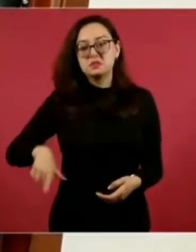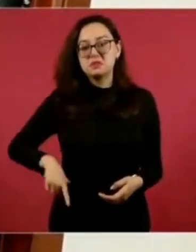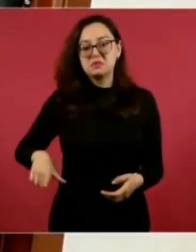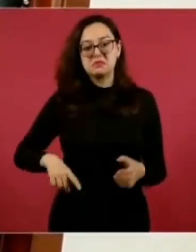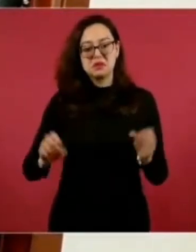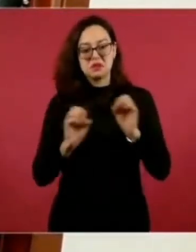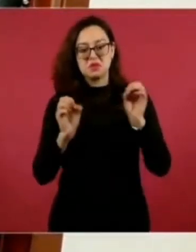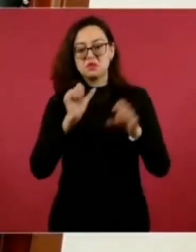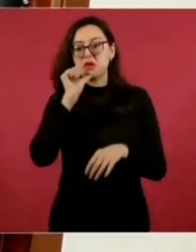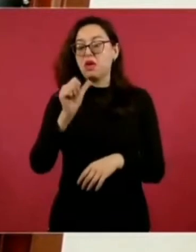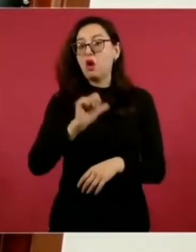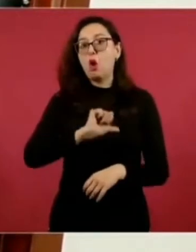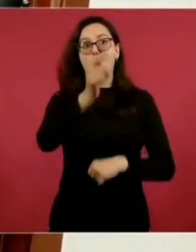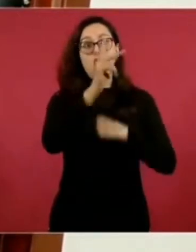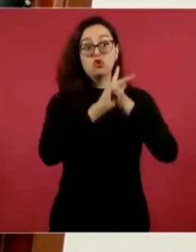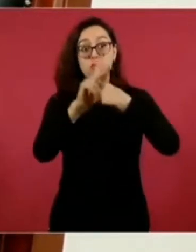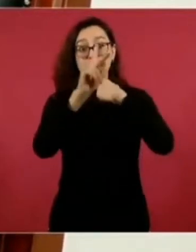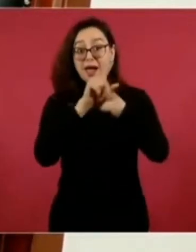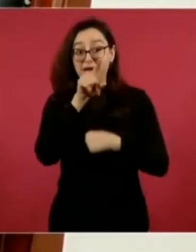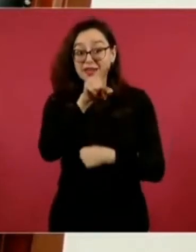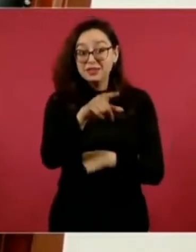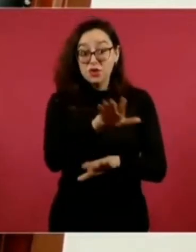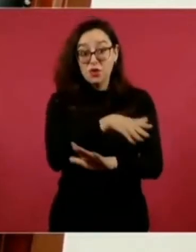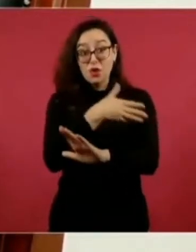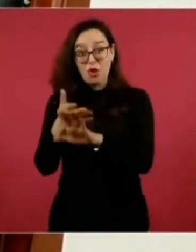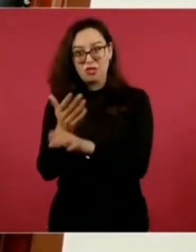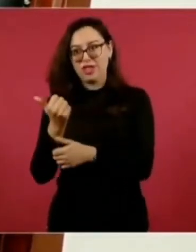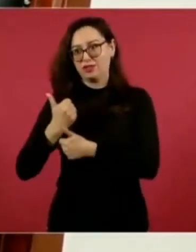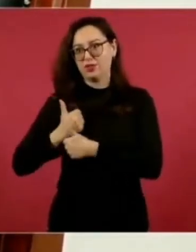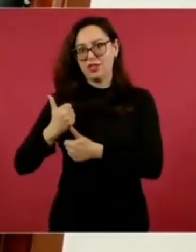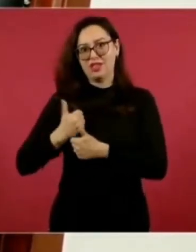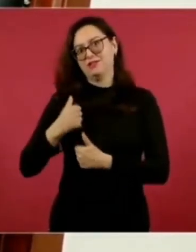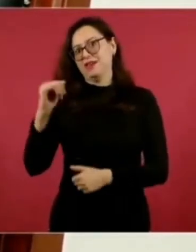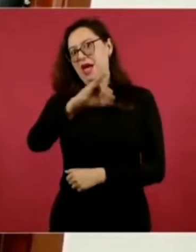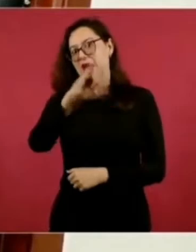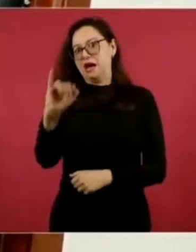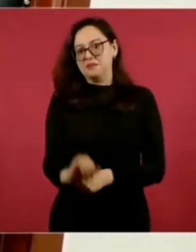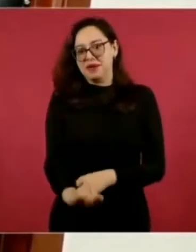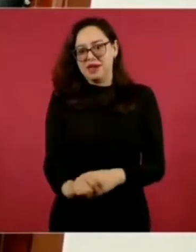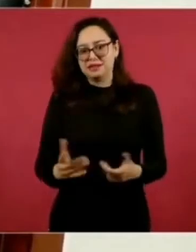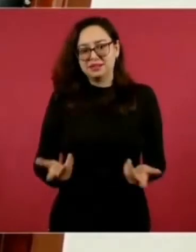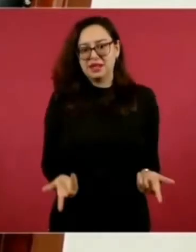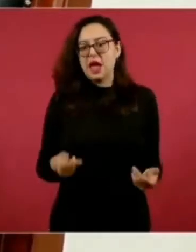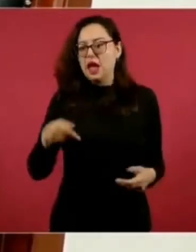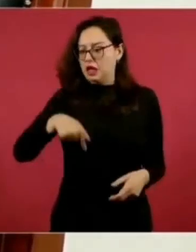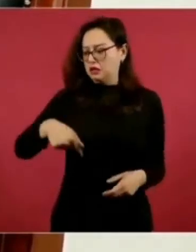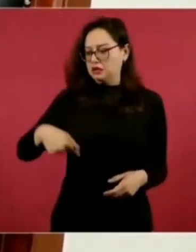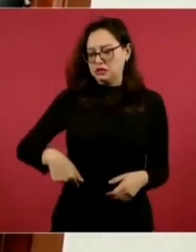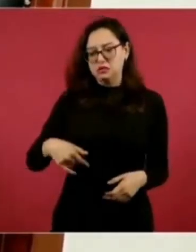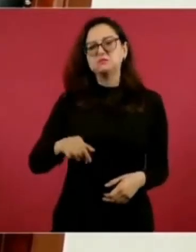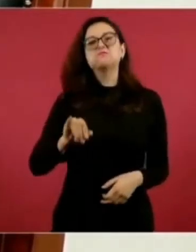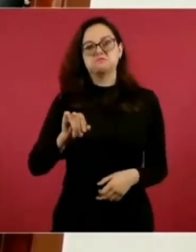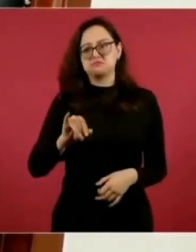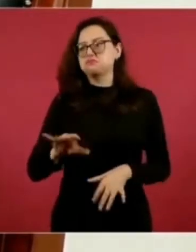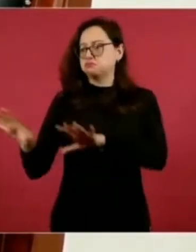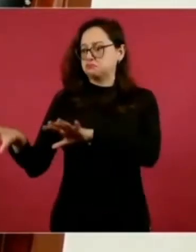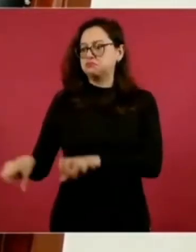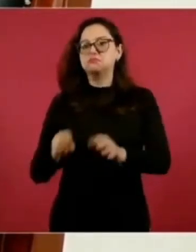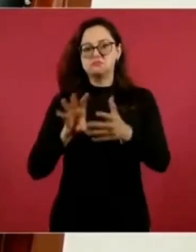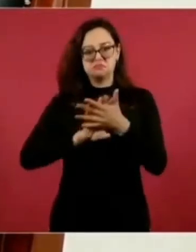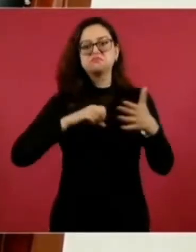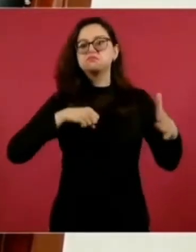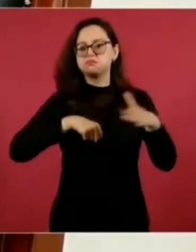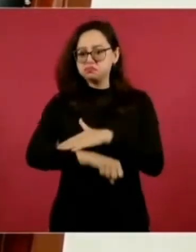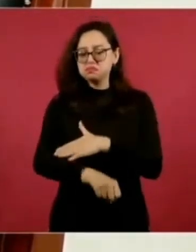Sin embargo, hay integrantes de las organizaciones de derechos humanos,